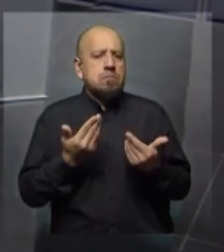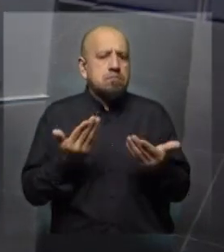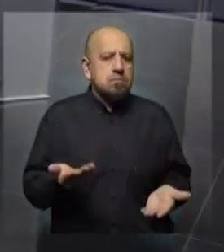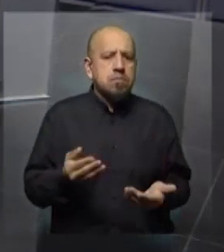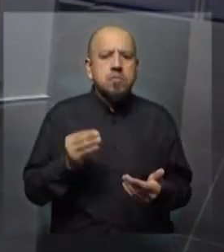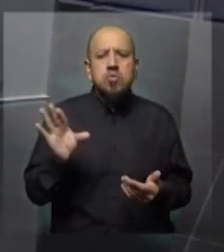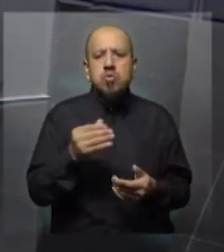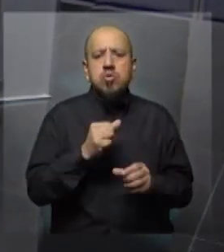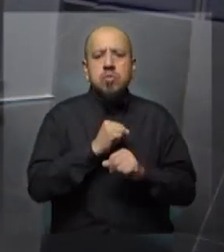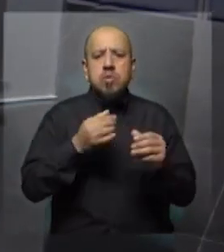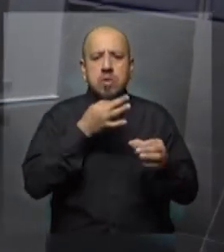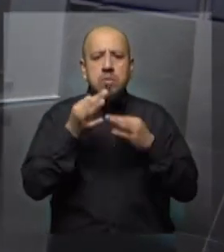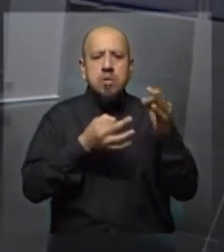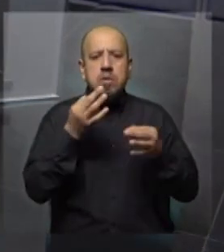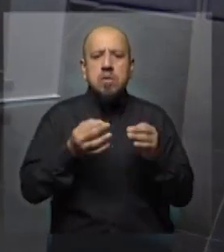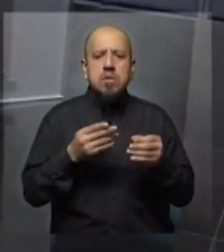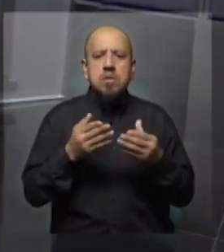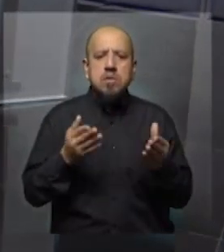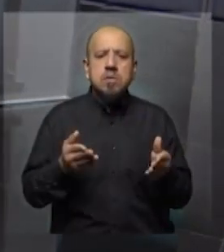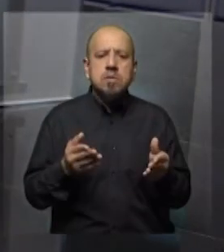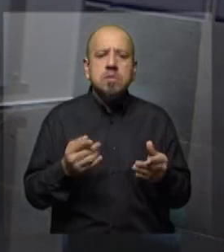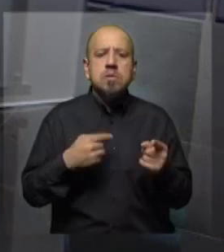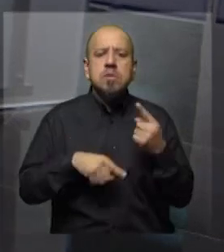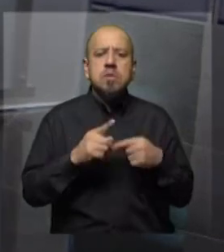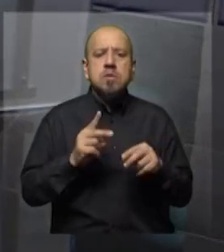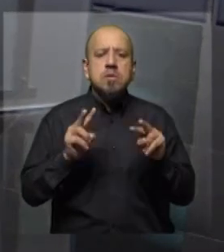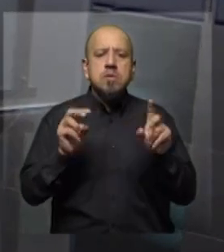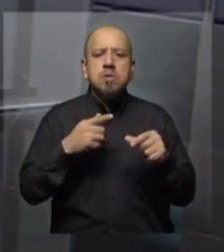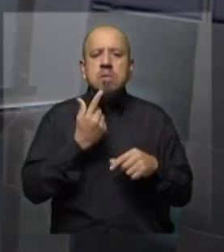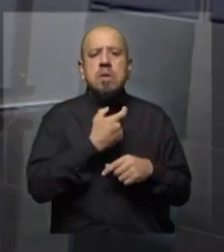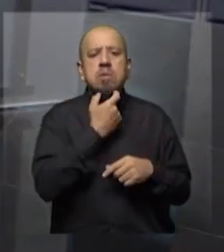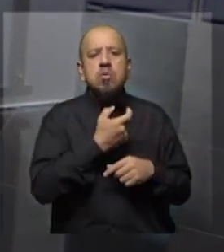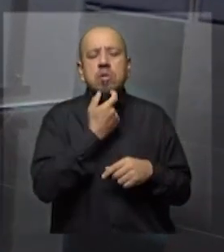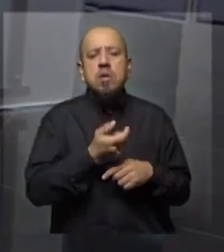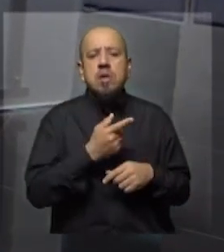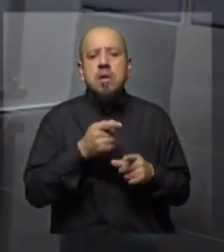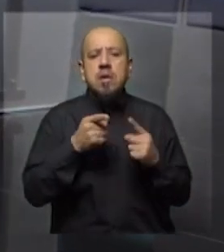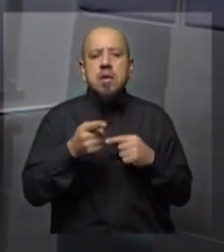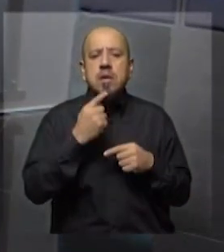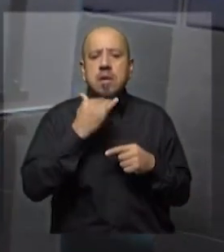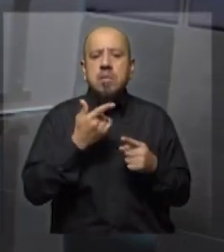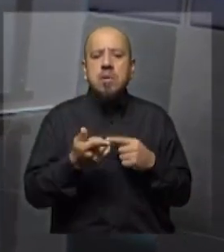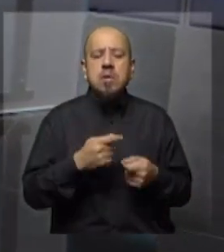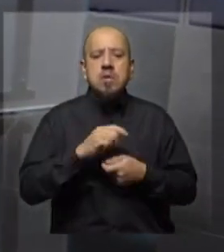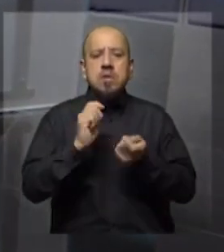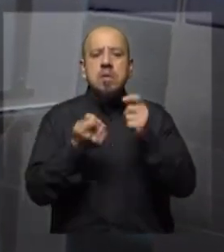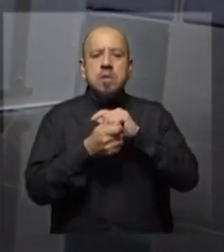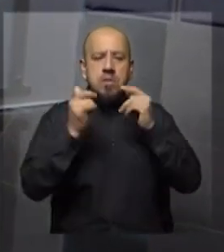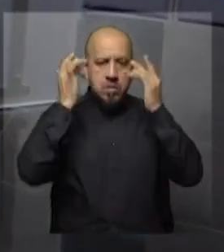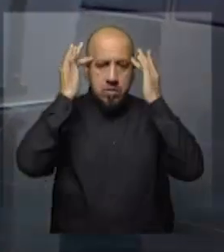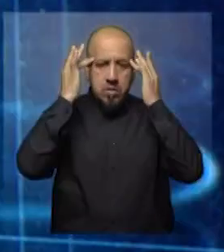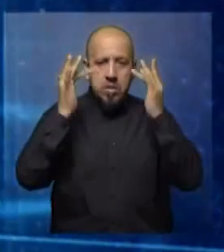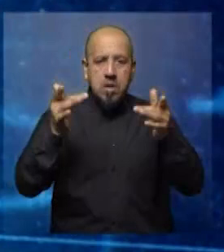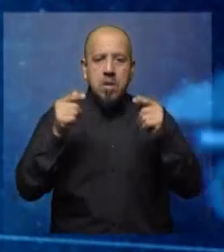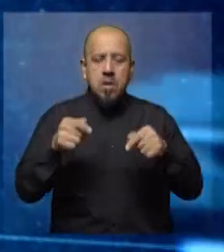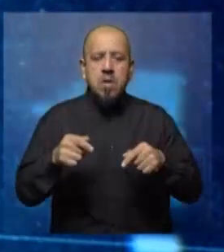que todo se puede explicar desde una posición en términos de pedagogía él utiliza mucho los ejemplos de las transformaciones educativas es decir